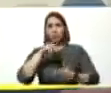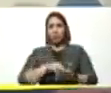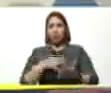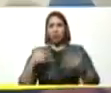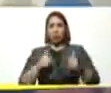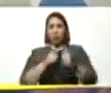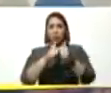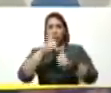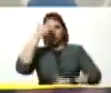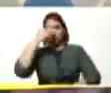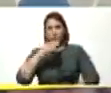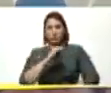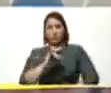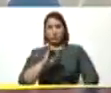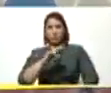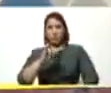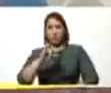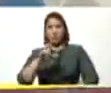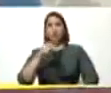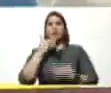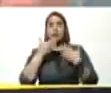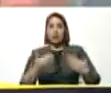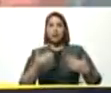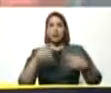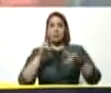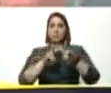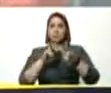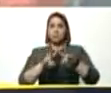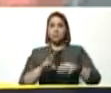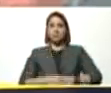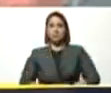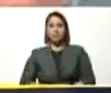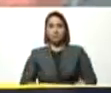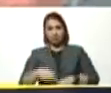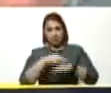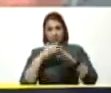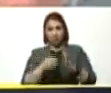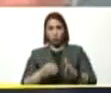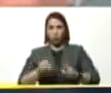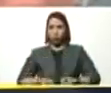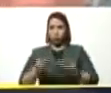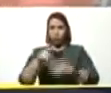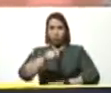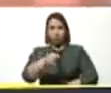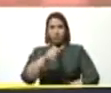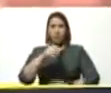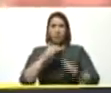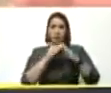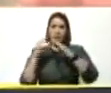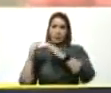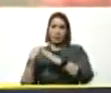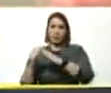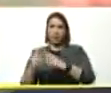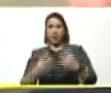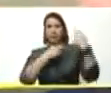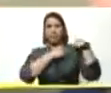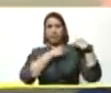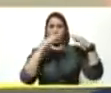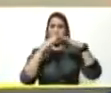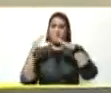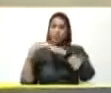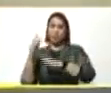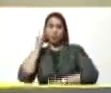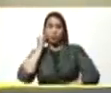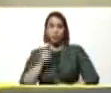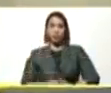el comandante Cirit. Gracias, ministro Ildemaro. Y aquí entregamos la llave de la vivienda a la jefa de la casa,